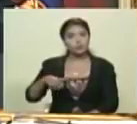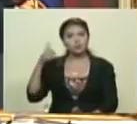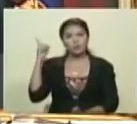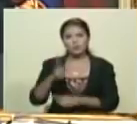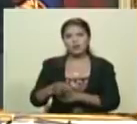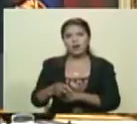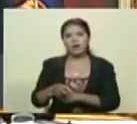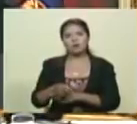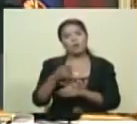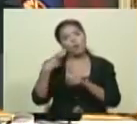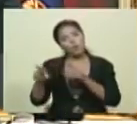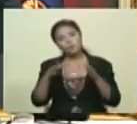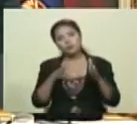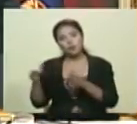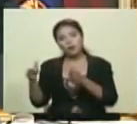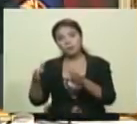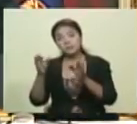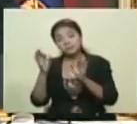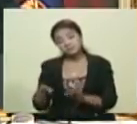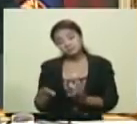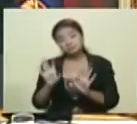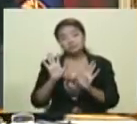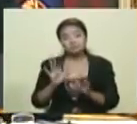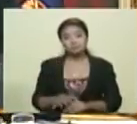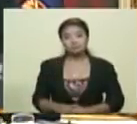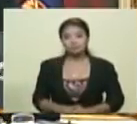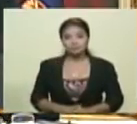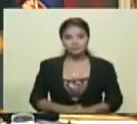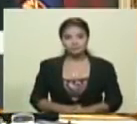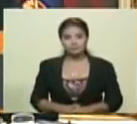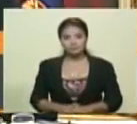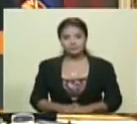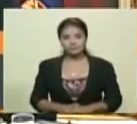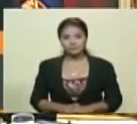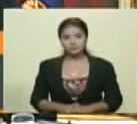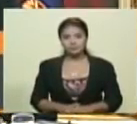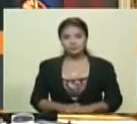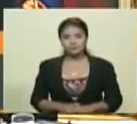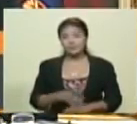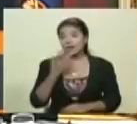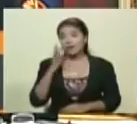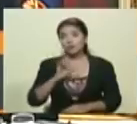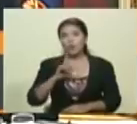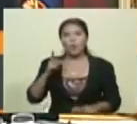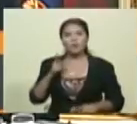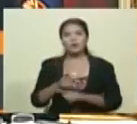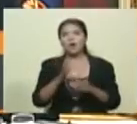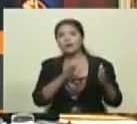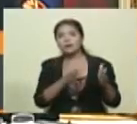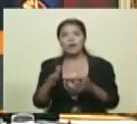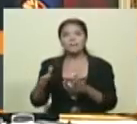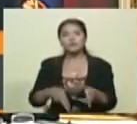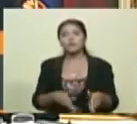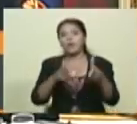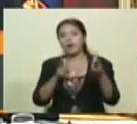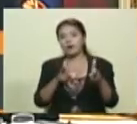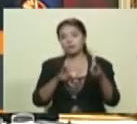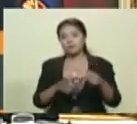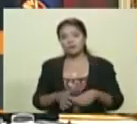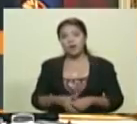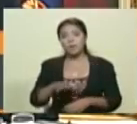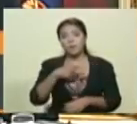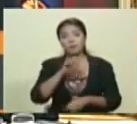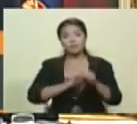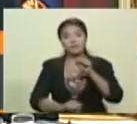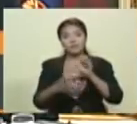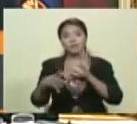tomar otros caminos. Quizás, compañero, quizás nos hubieran obligado a tomar el camino de las armas para defender el